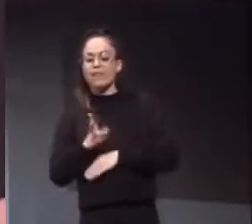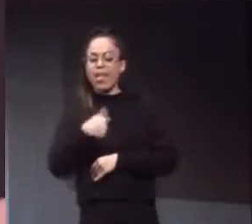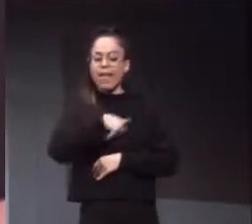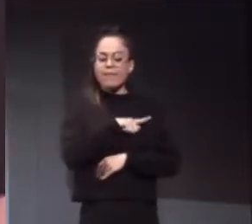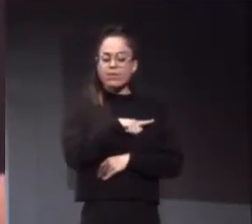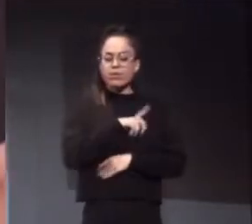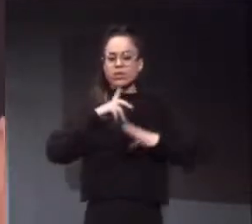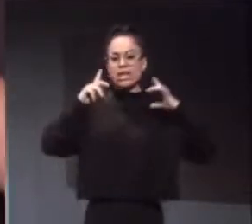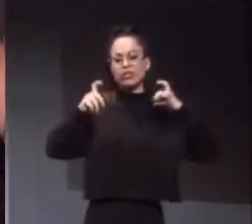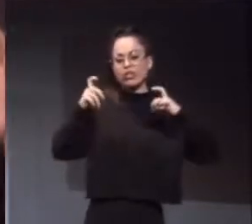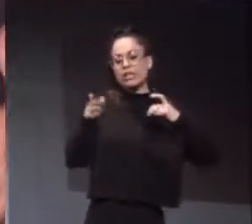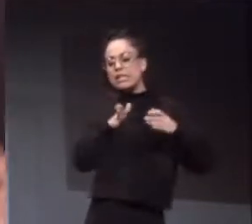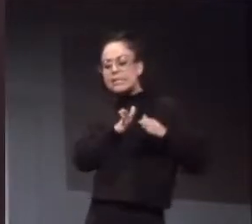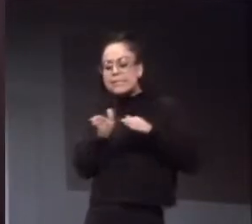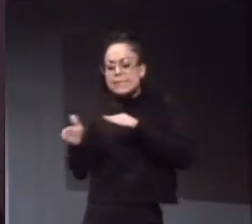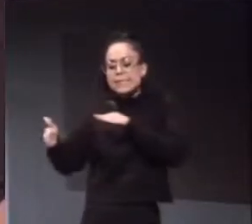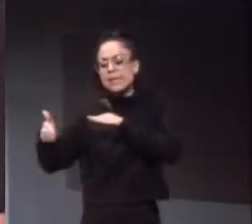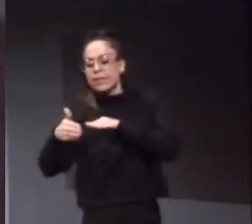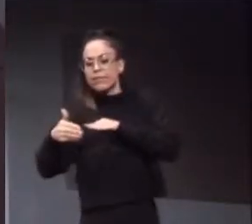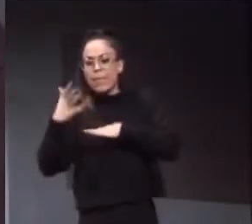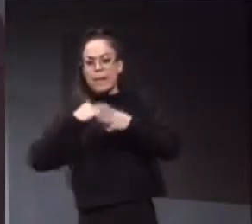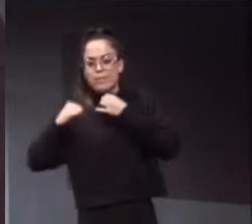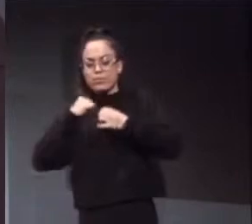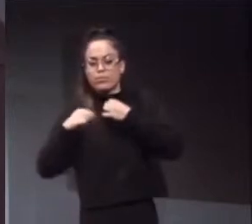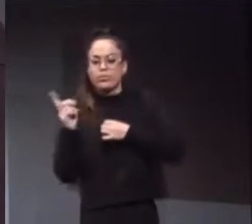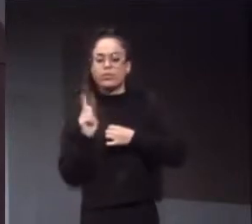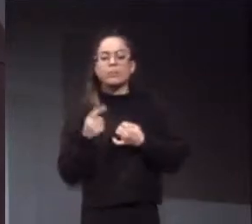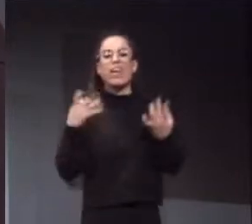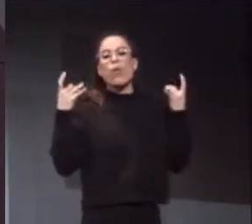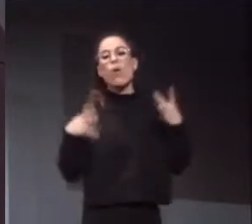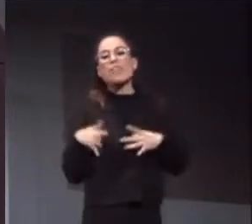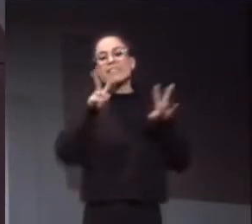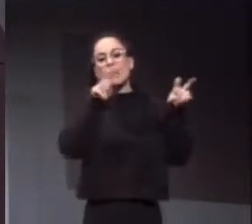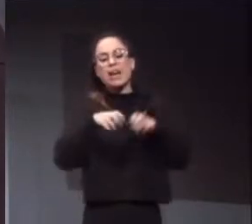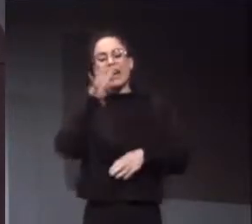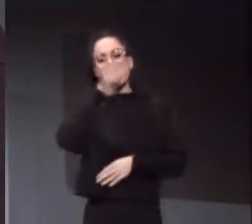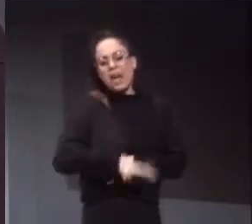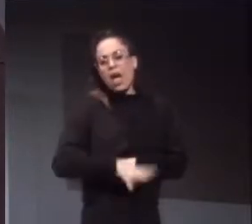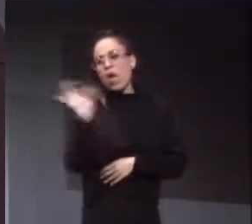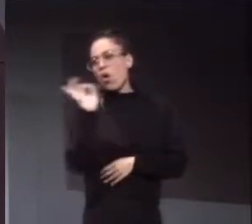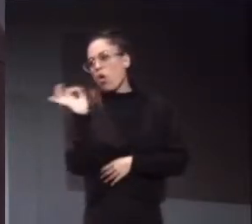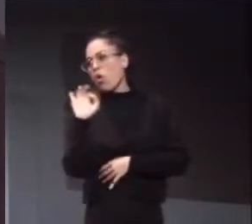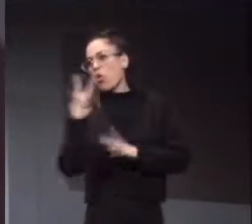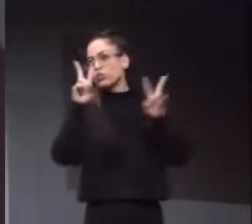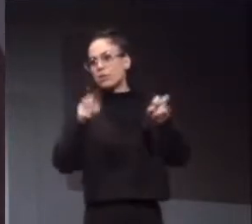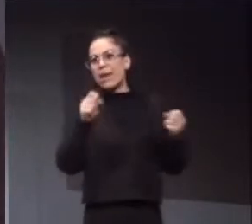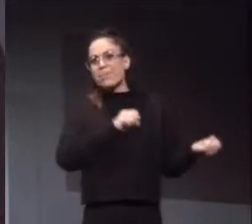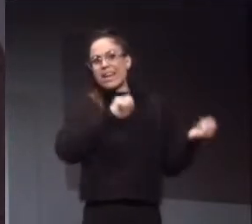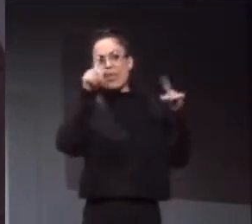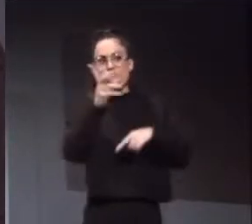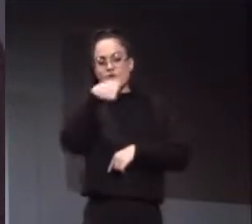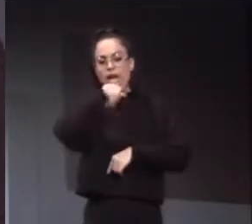como si bueno pues con la cuestión del plus es catalán o con la cuestión de la emigración como si eso